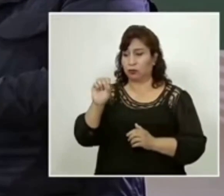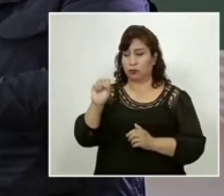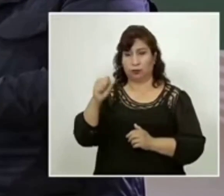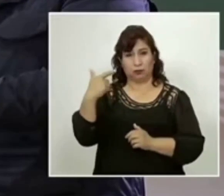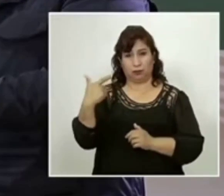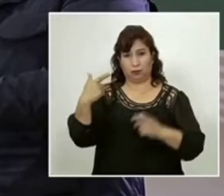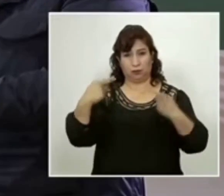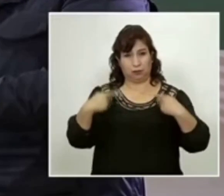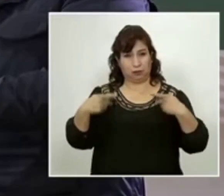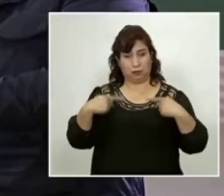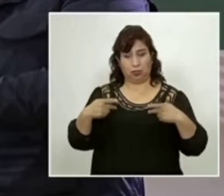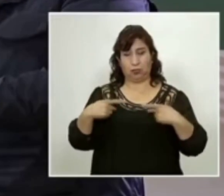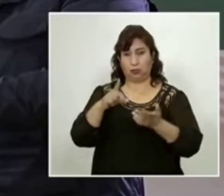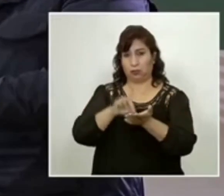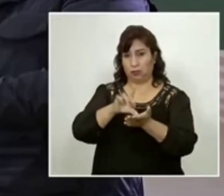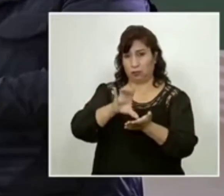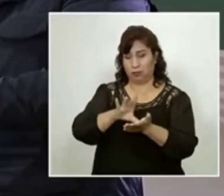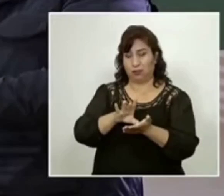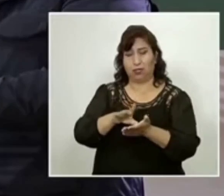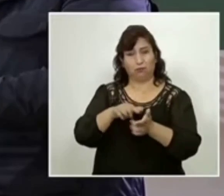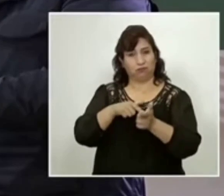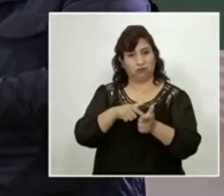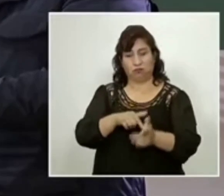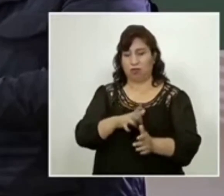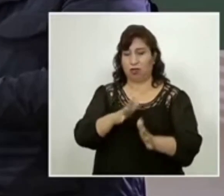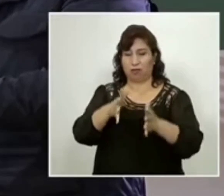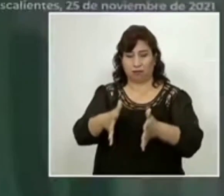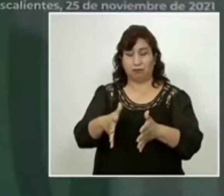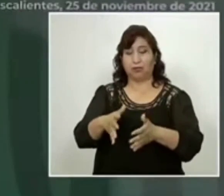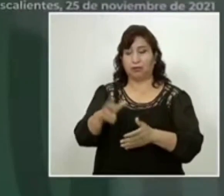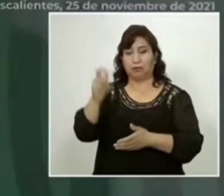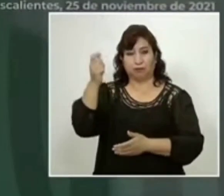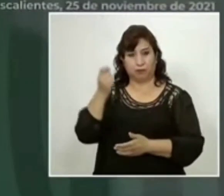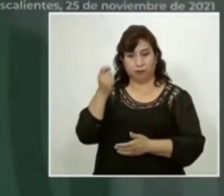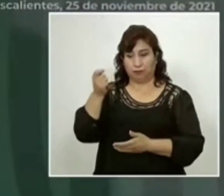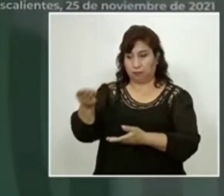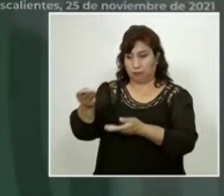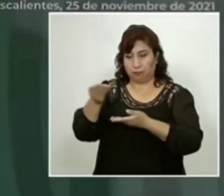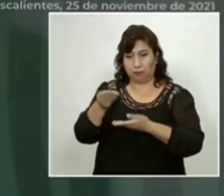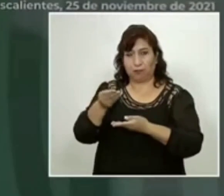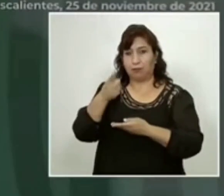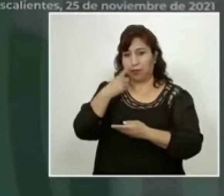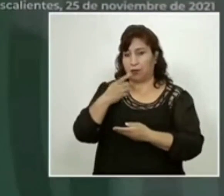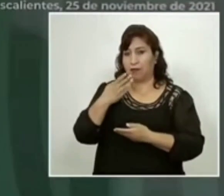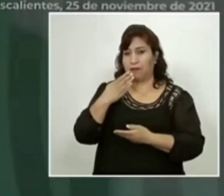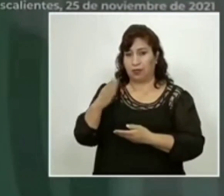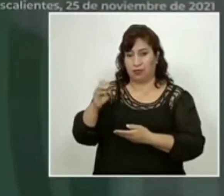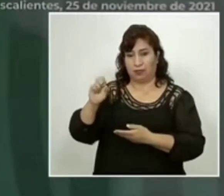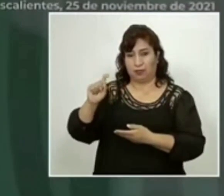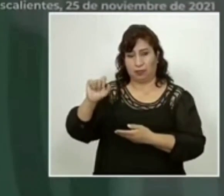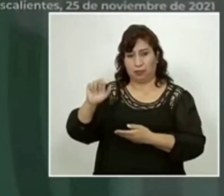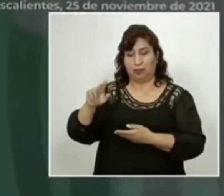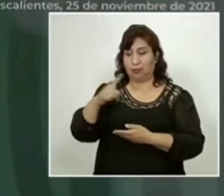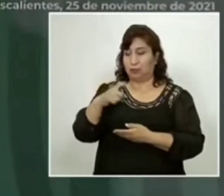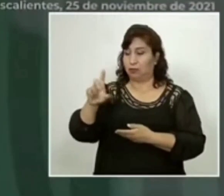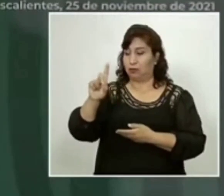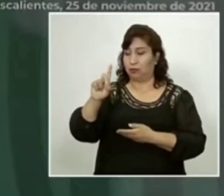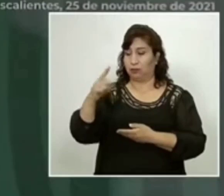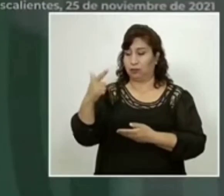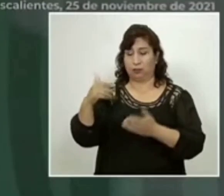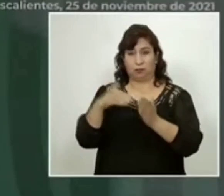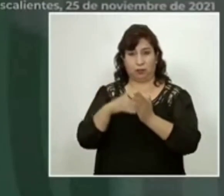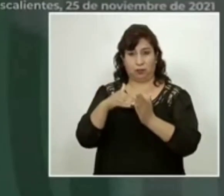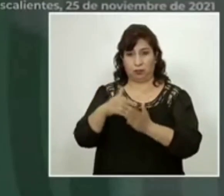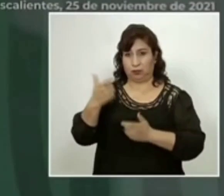8,467 personas con discapacidad permanente reciben pensión para el bienestar. Se trata de 137 millones